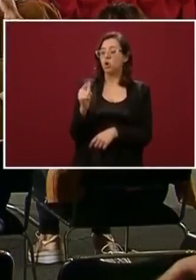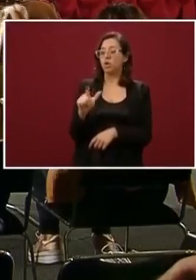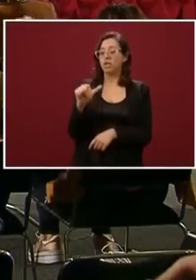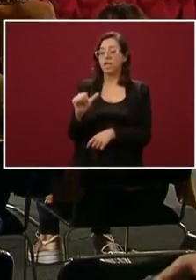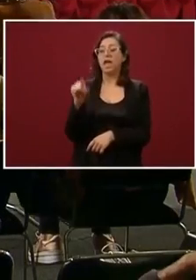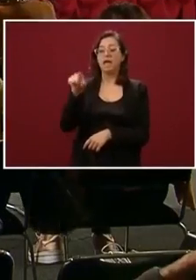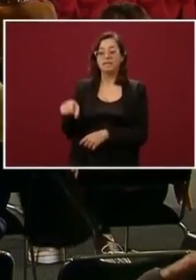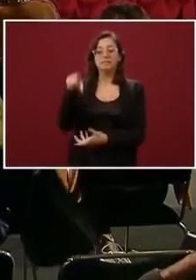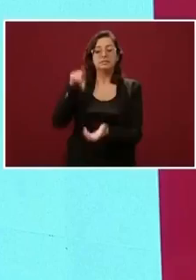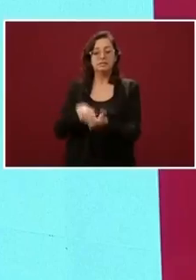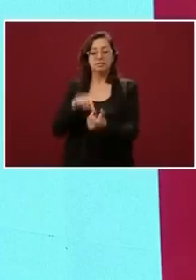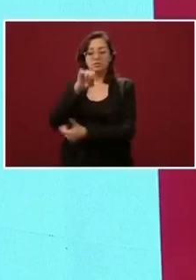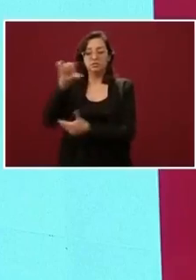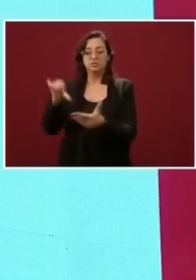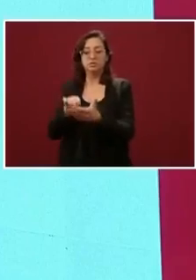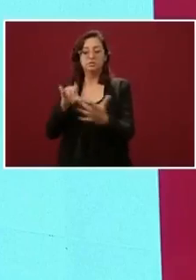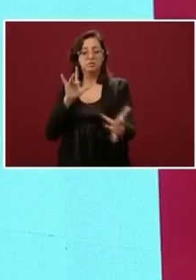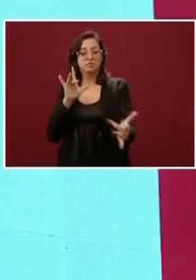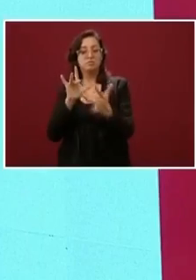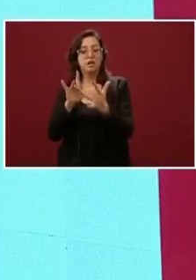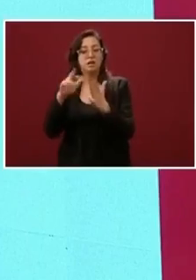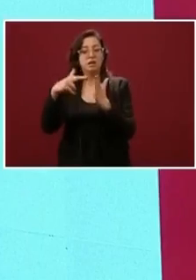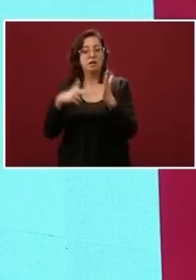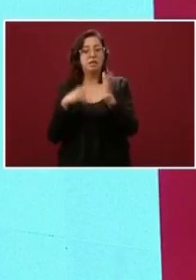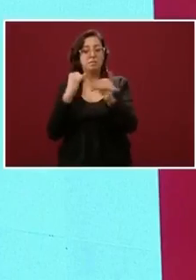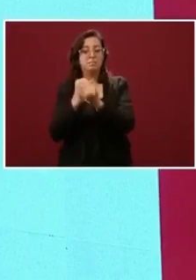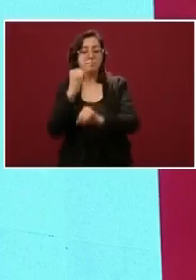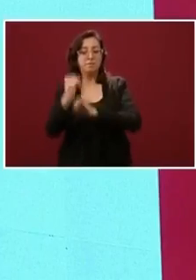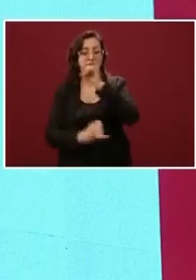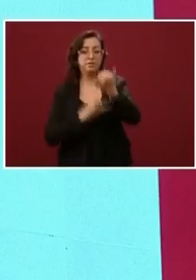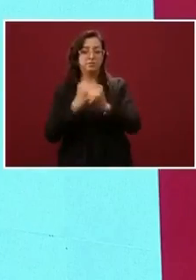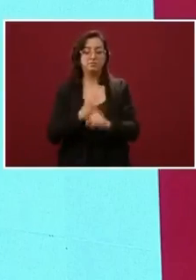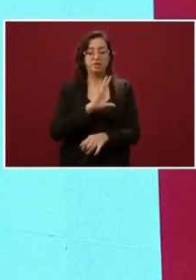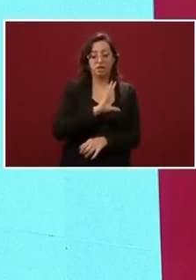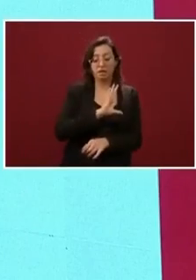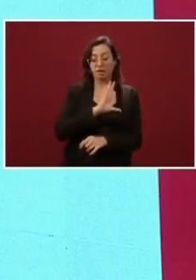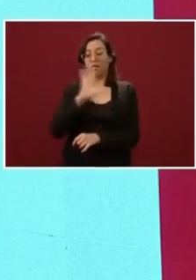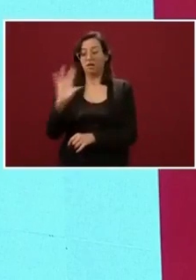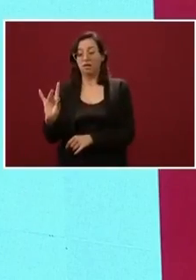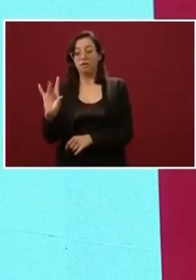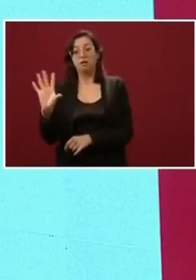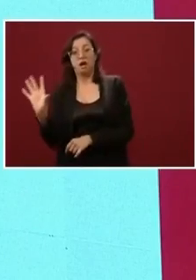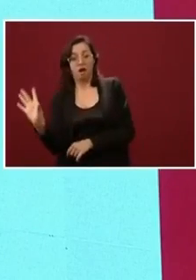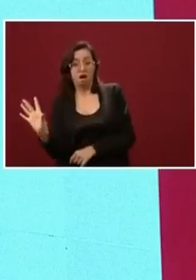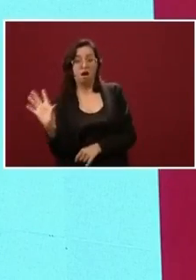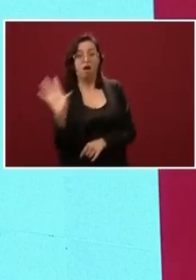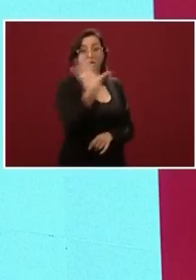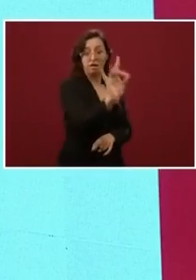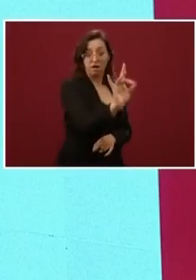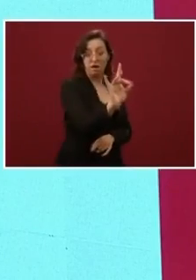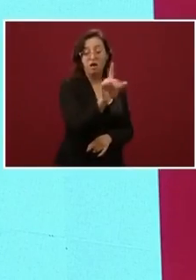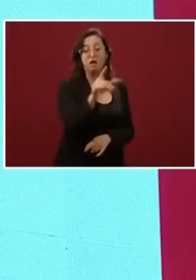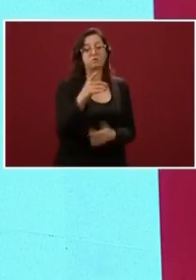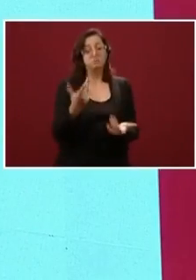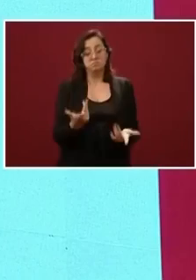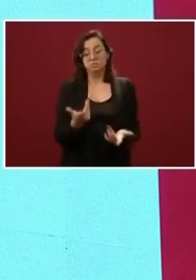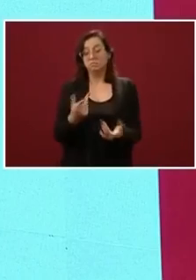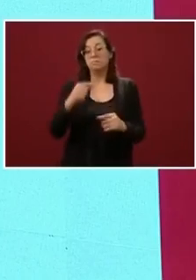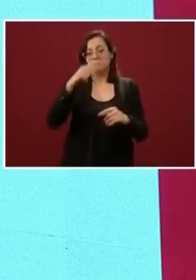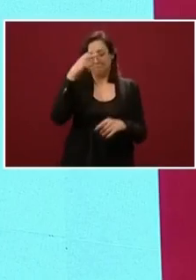Nacional de Enlace para el Reglamento Sanitario Internacional, que es el mecanismo oficial por el cual el país, en este caso México,